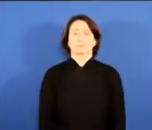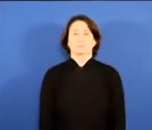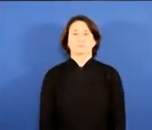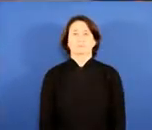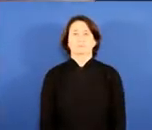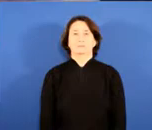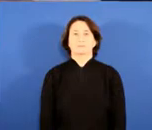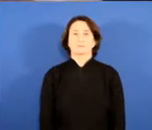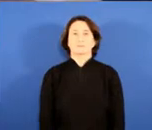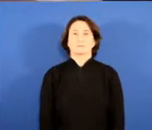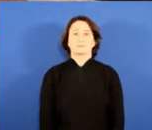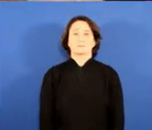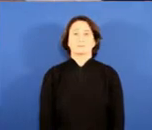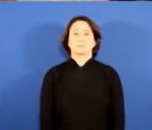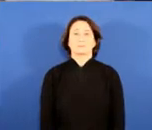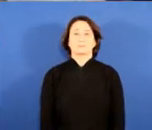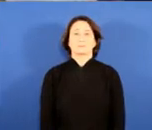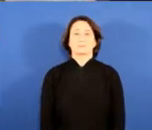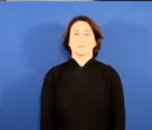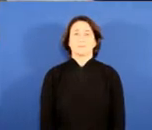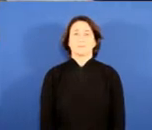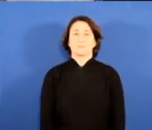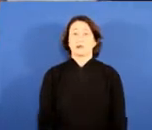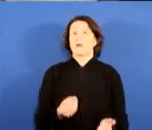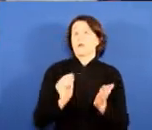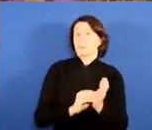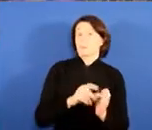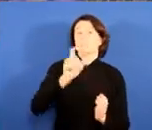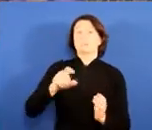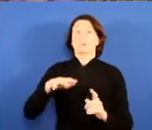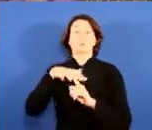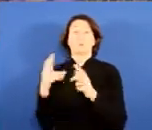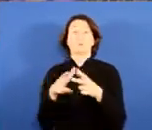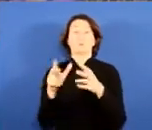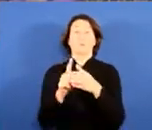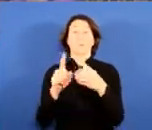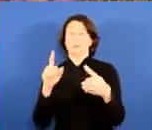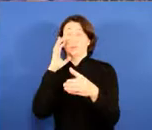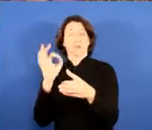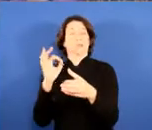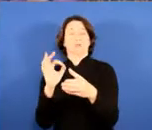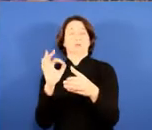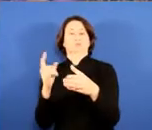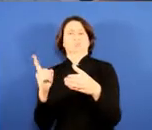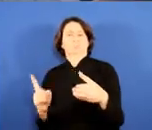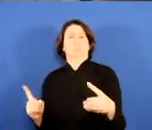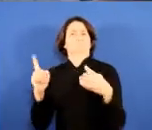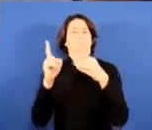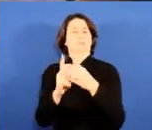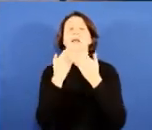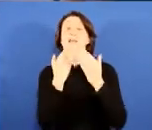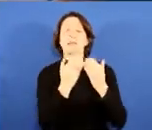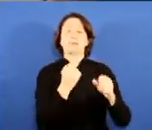B. Juan María Aburto ha comunicado que la VOS celebra su 90 aniversario interpretando el himno del Athletic en San Mamés